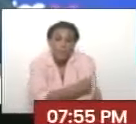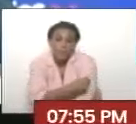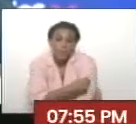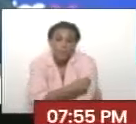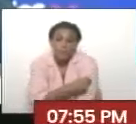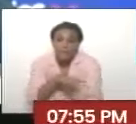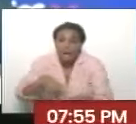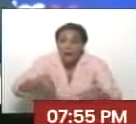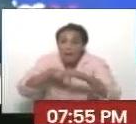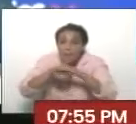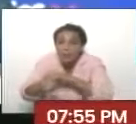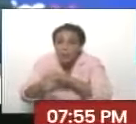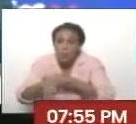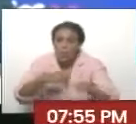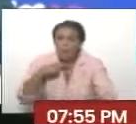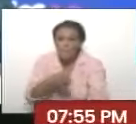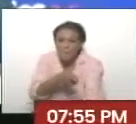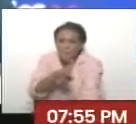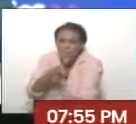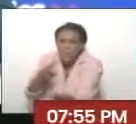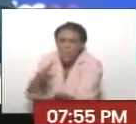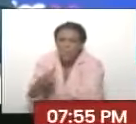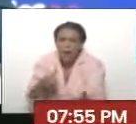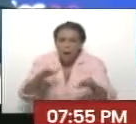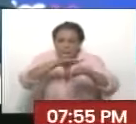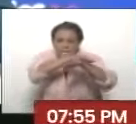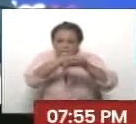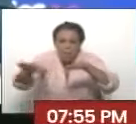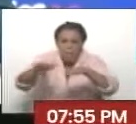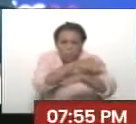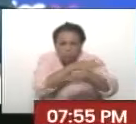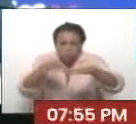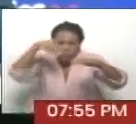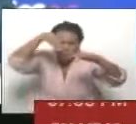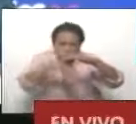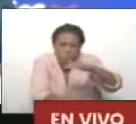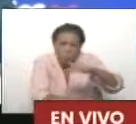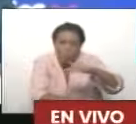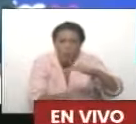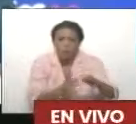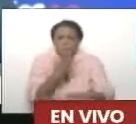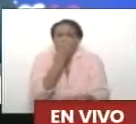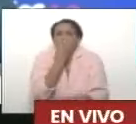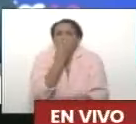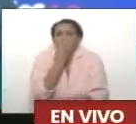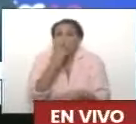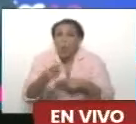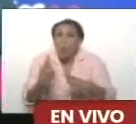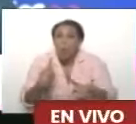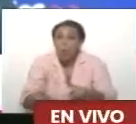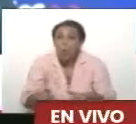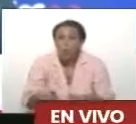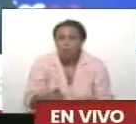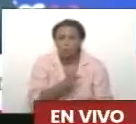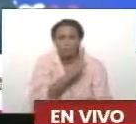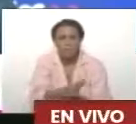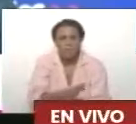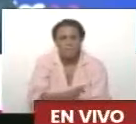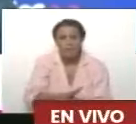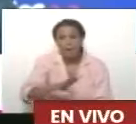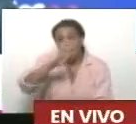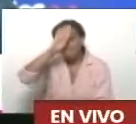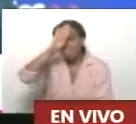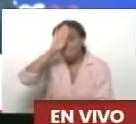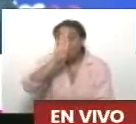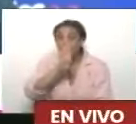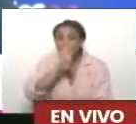israelí. Los mataron y la forma de matarlos fue sepultarlos vivos. Y el otro crimen que condena el Papa Francisco